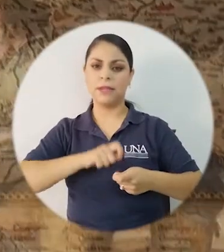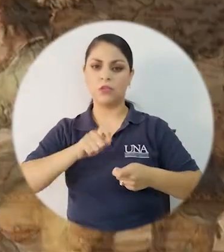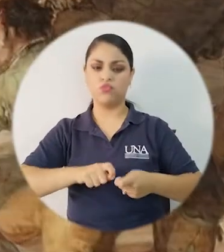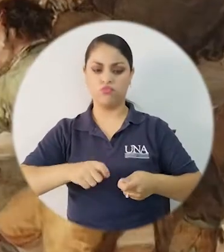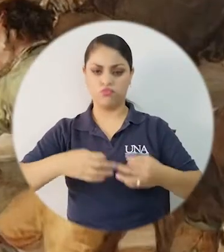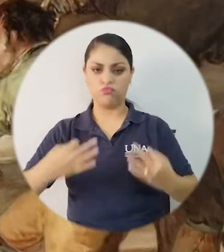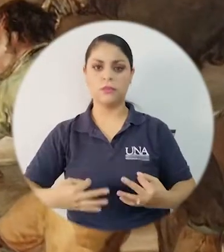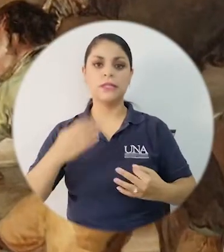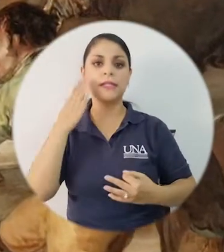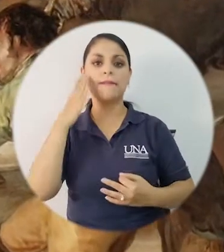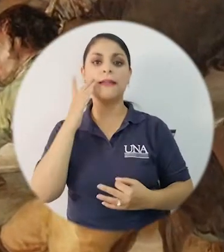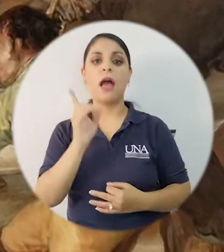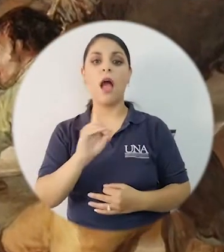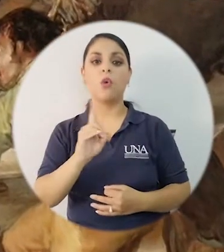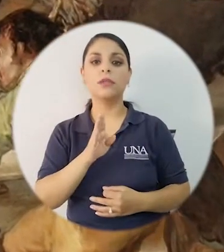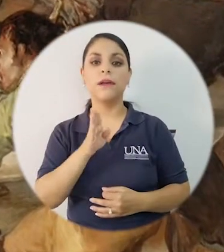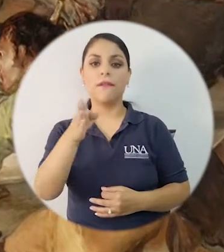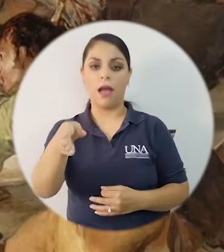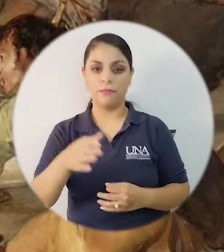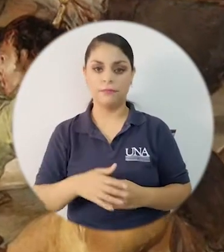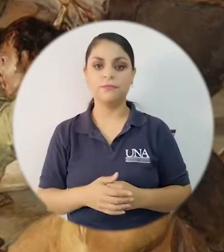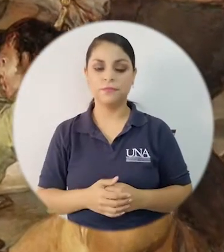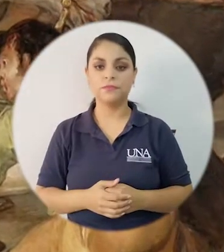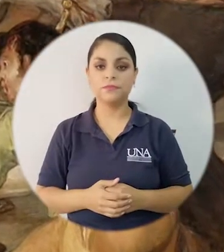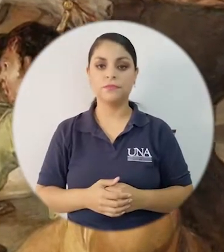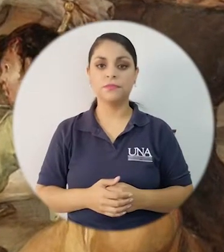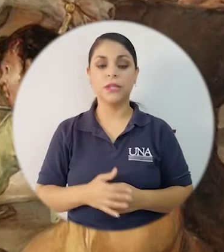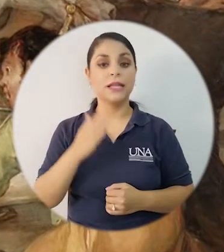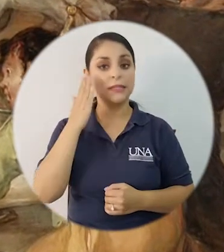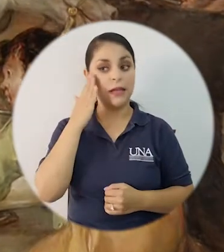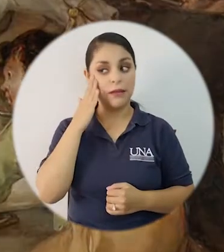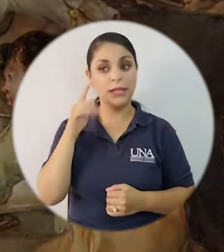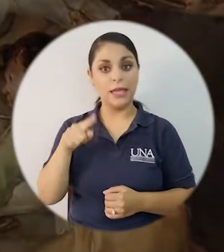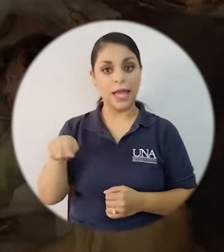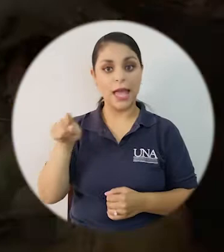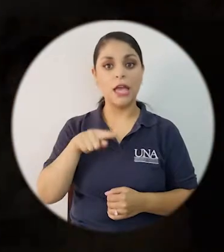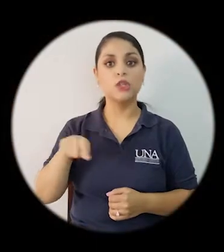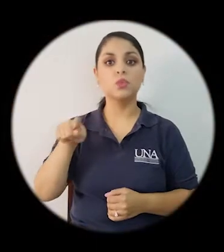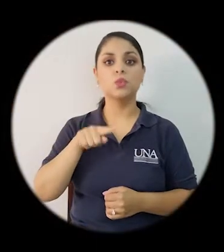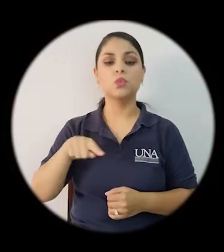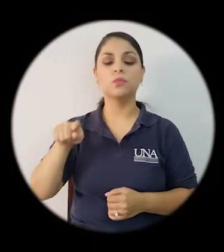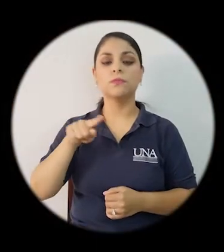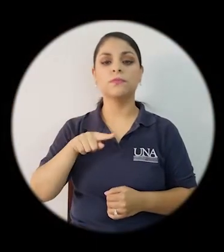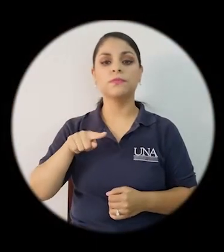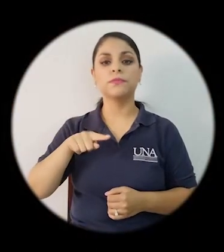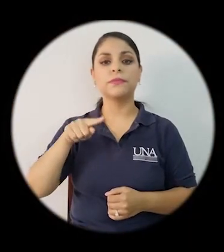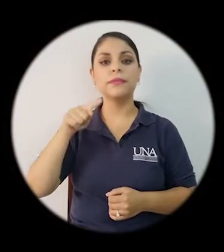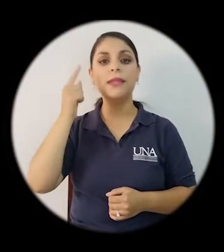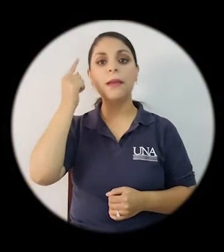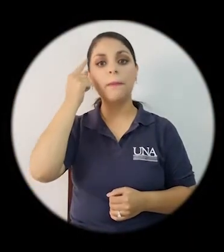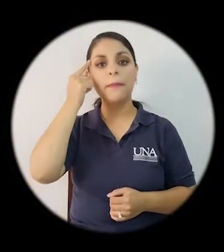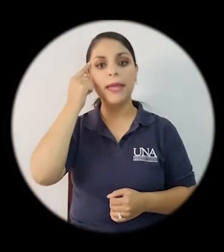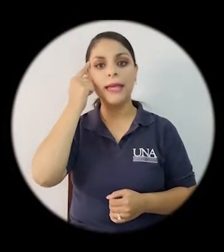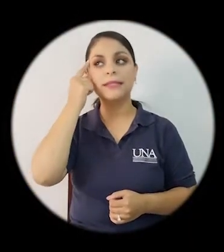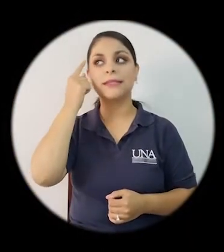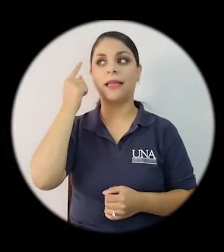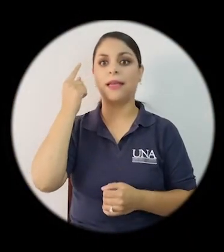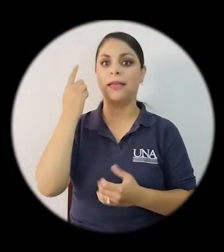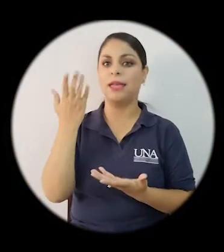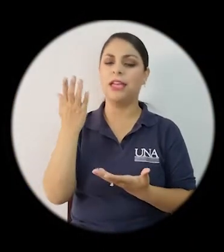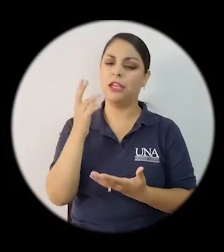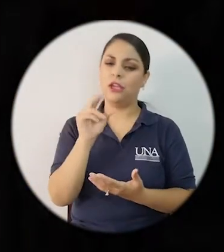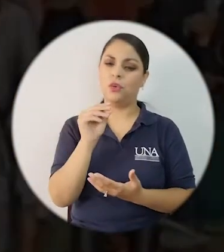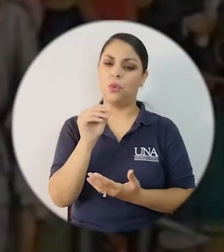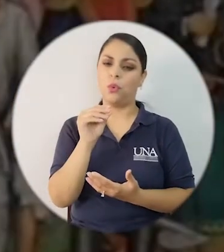vamos? ¿Verdad? Luego, tener claro que ellos observan hacia atrás, lo ven. No es gratis que Costa